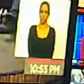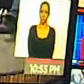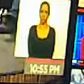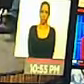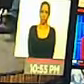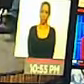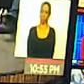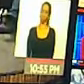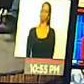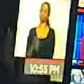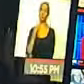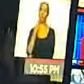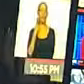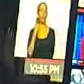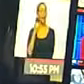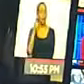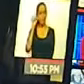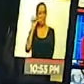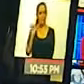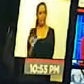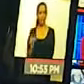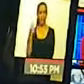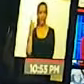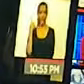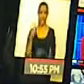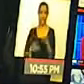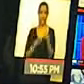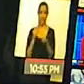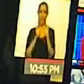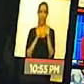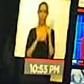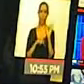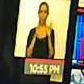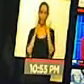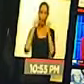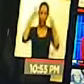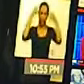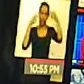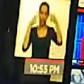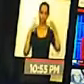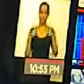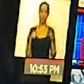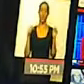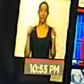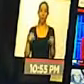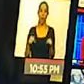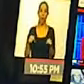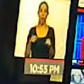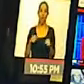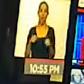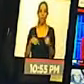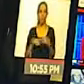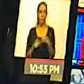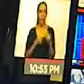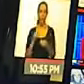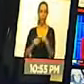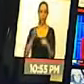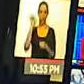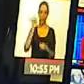Miren, ¿se han dado cuenta que bueno, que ayer hicimos un programa dedicado a Chávez y que hoy íbamos a hacer un análisis,